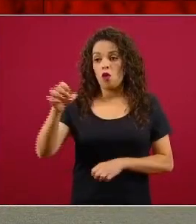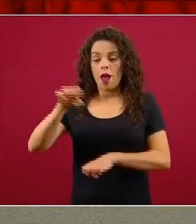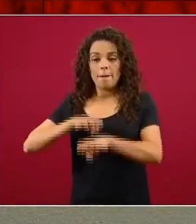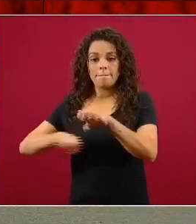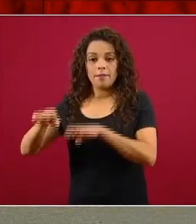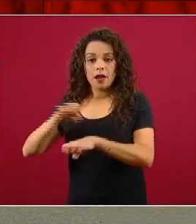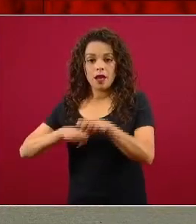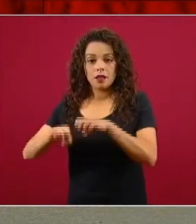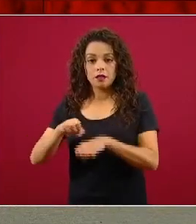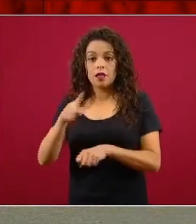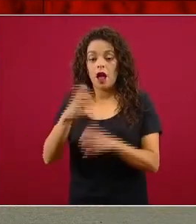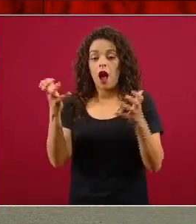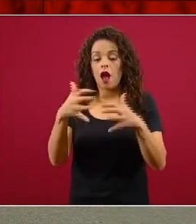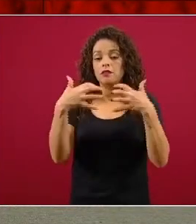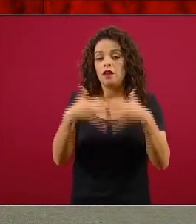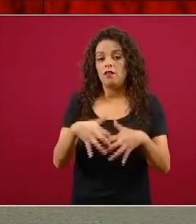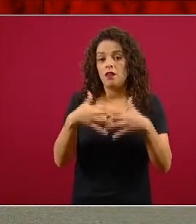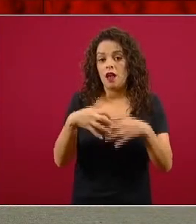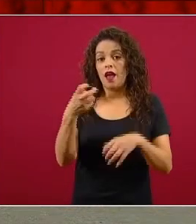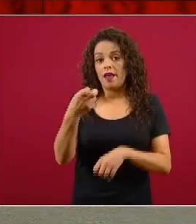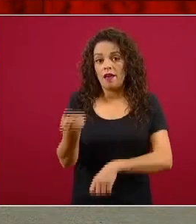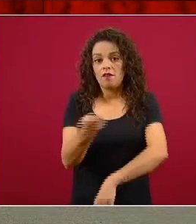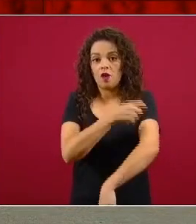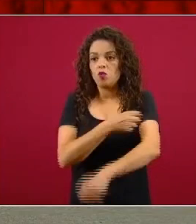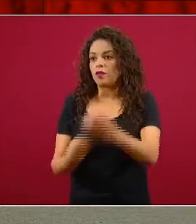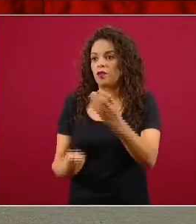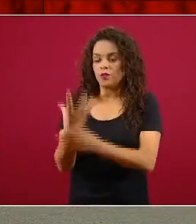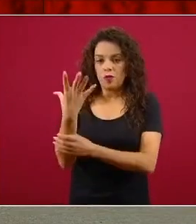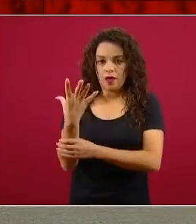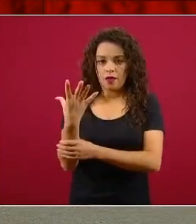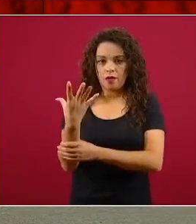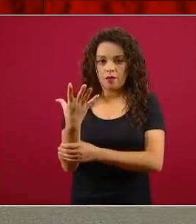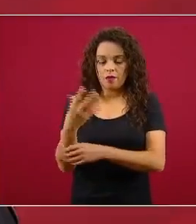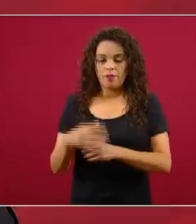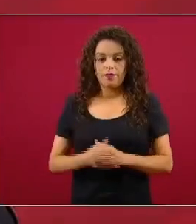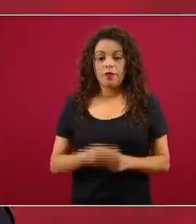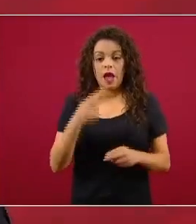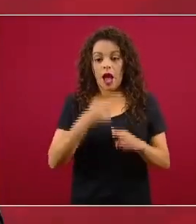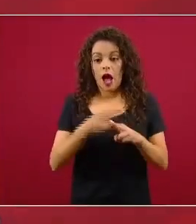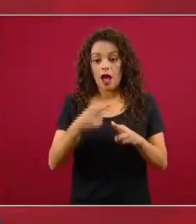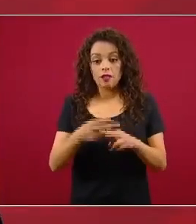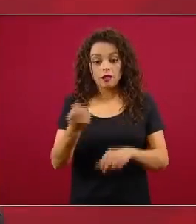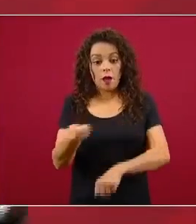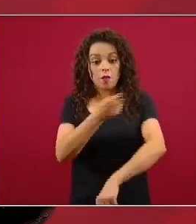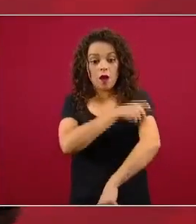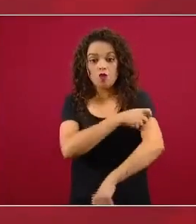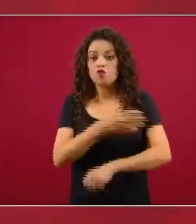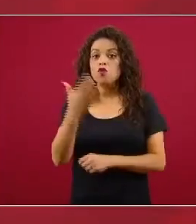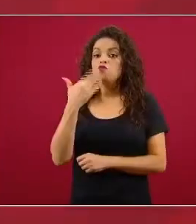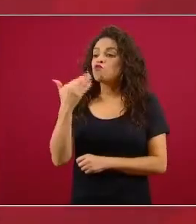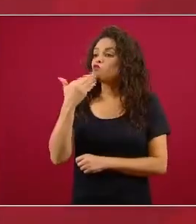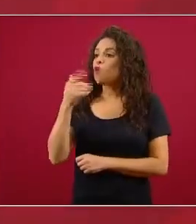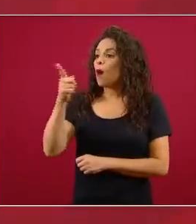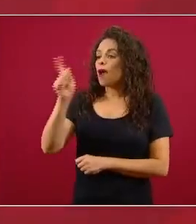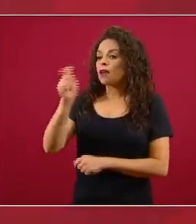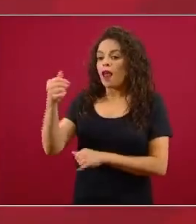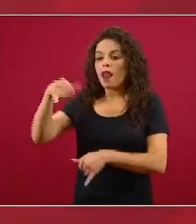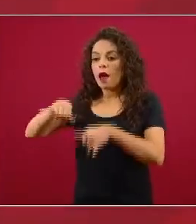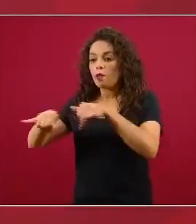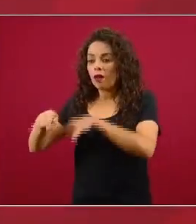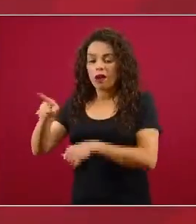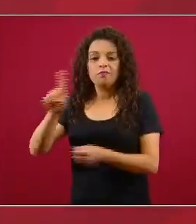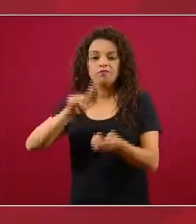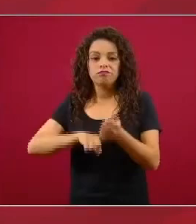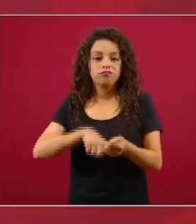empresas fabrican vacunas innovadoras. Incluso las que fabrican vacunas que ya no tienen patente son muy pocas. El